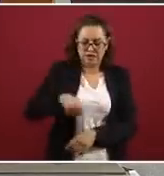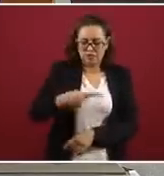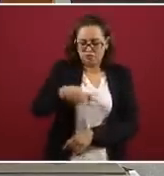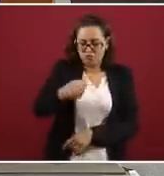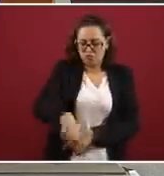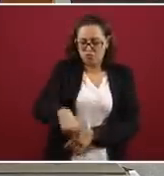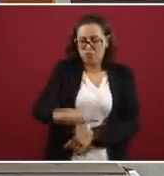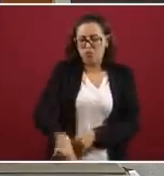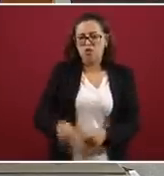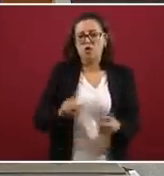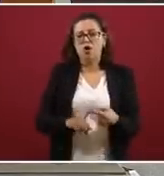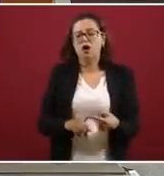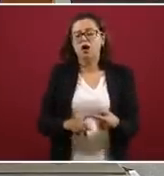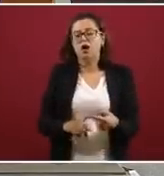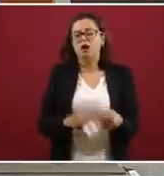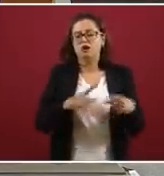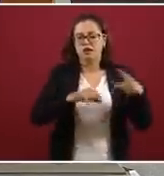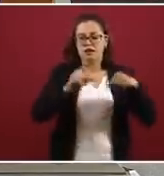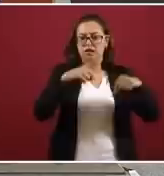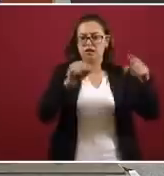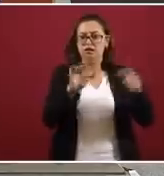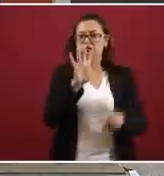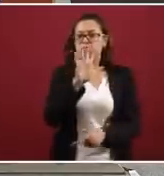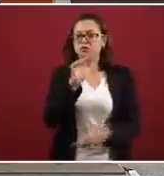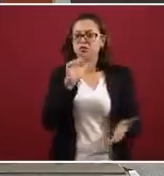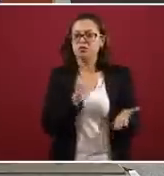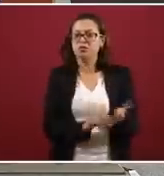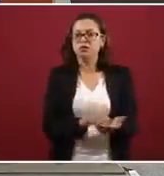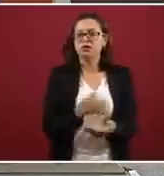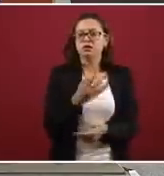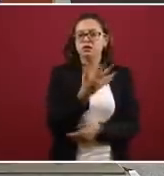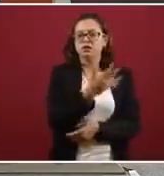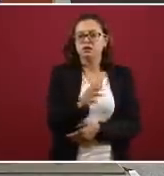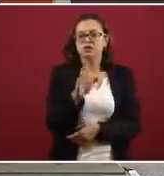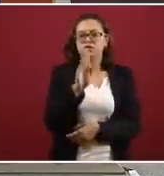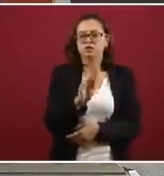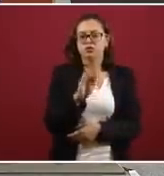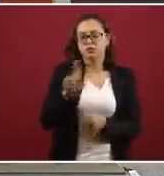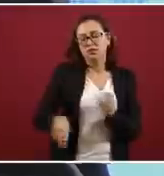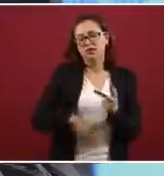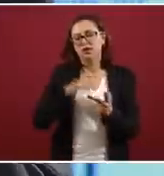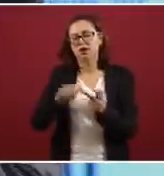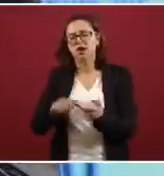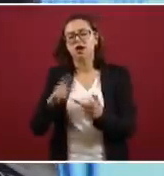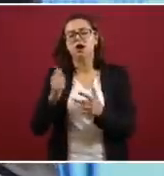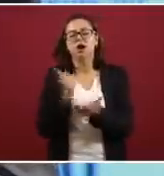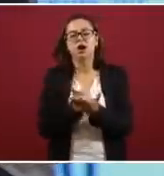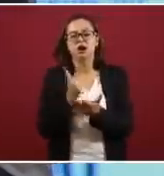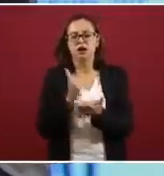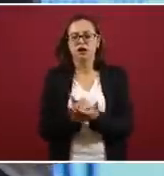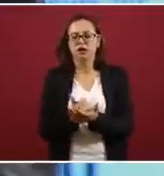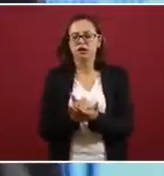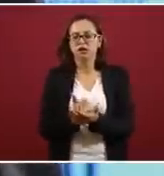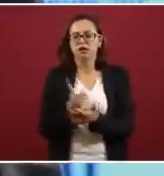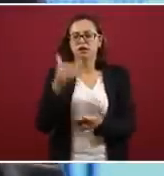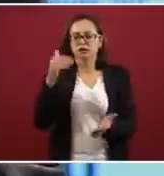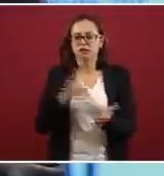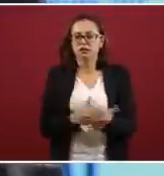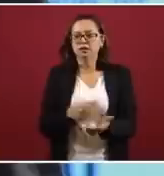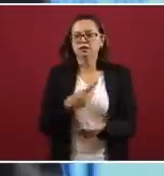5.790 y el arroz a 6.120. La leche fresca se está adquiriendo desde el